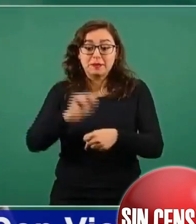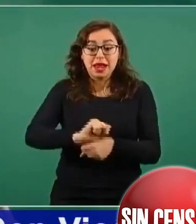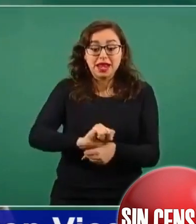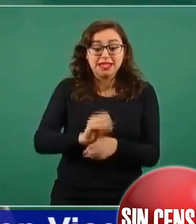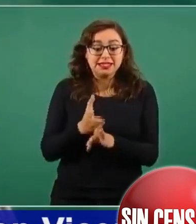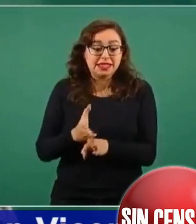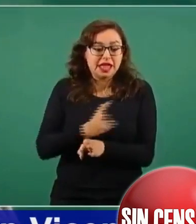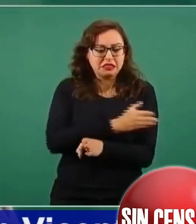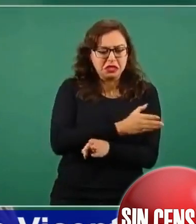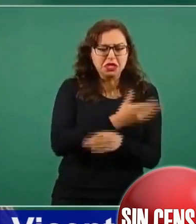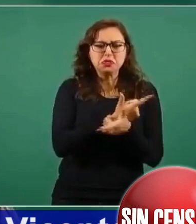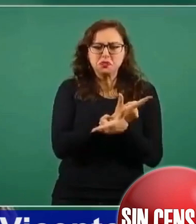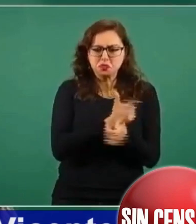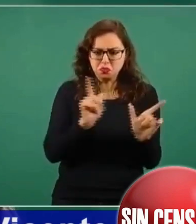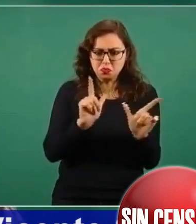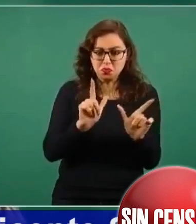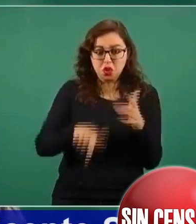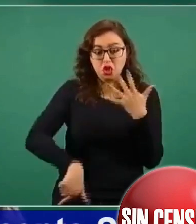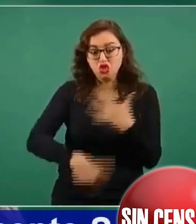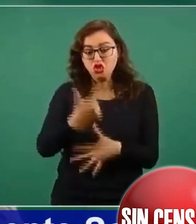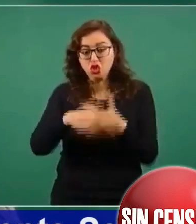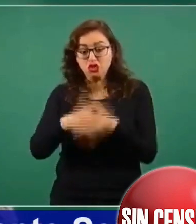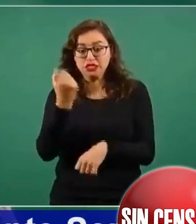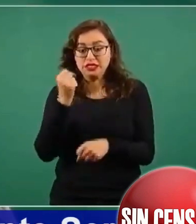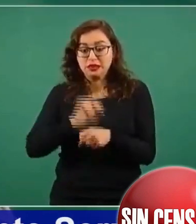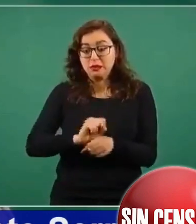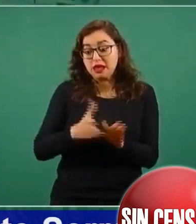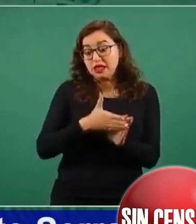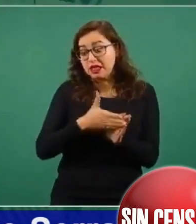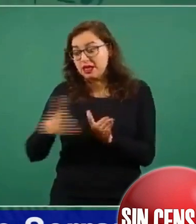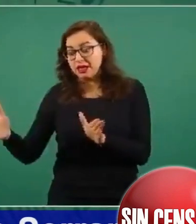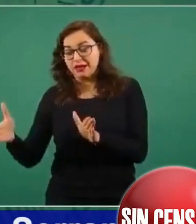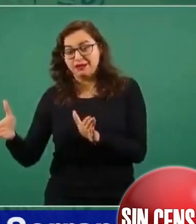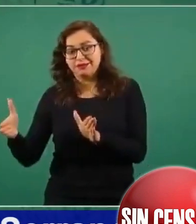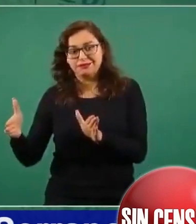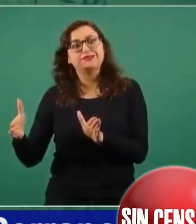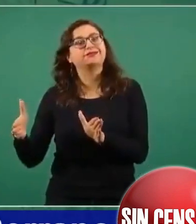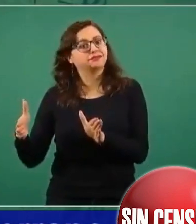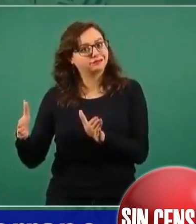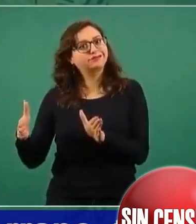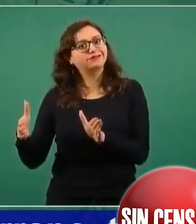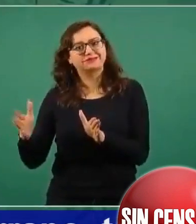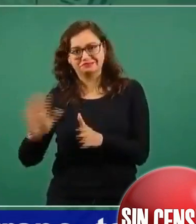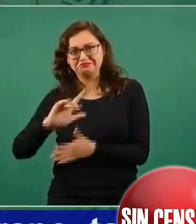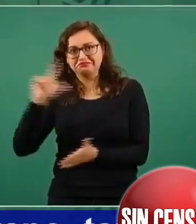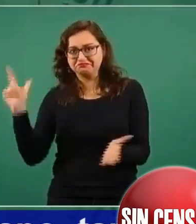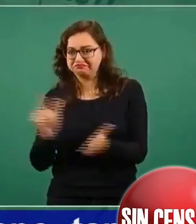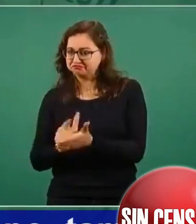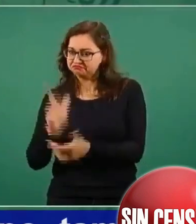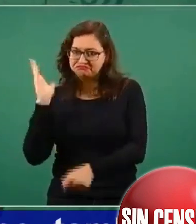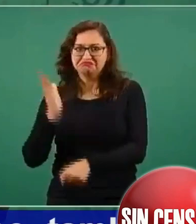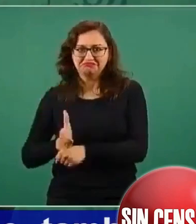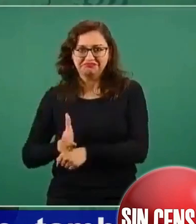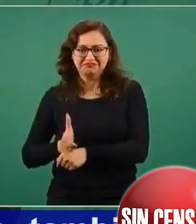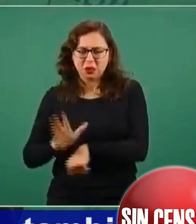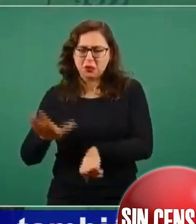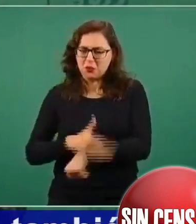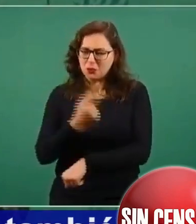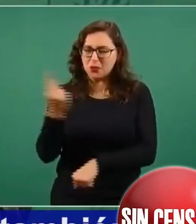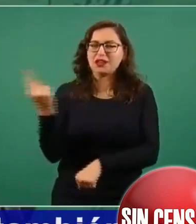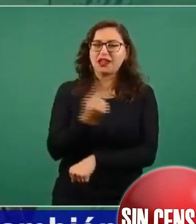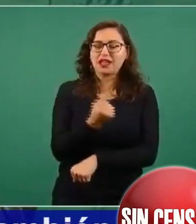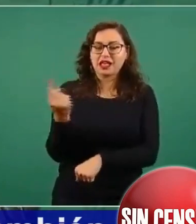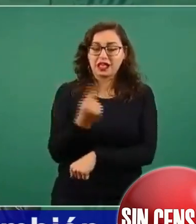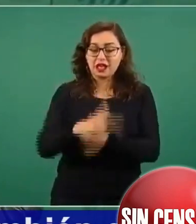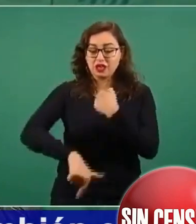Es decir, ¿por qué? Pues porque pone en riesgo la vida de la madre posteriormente y por muchas razones de